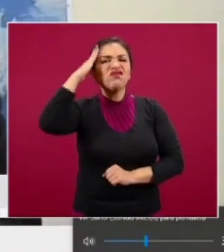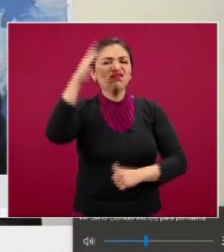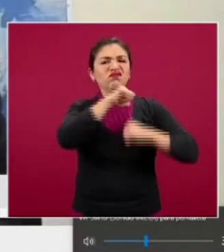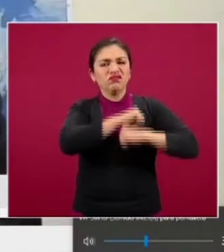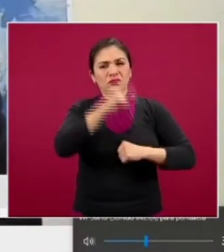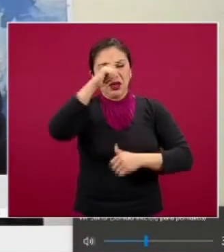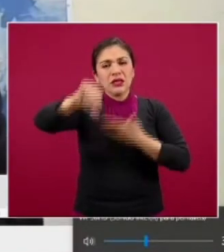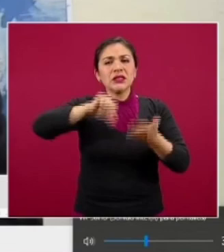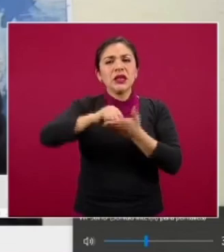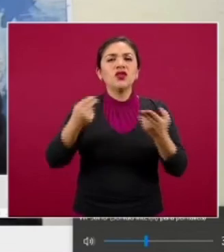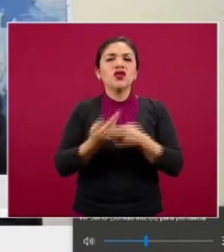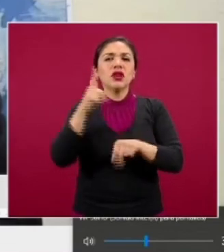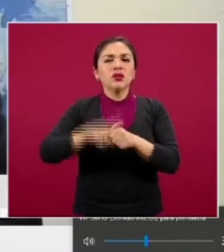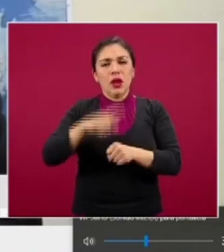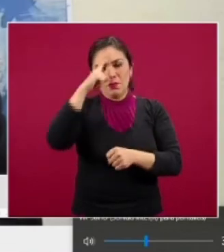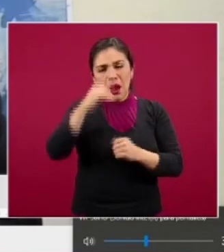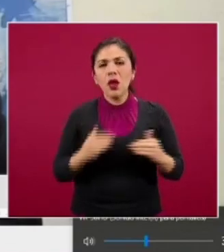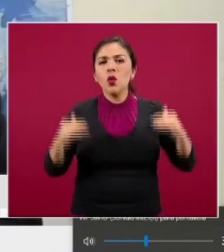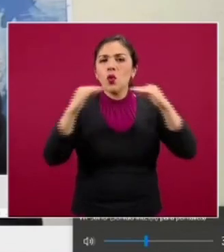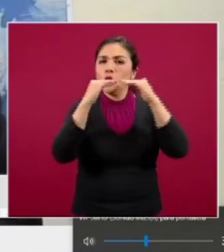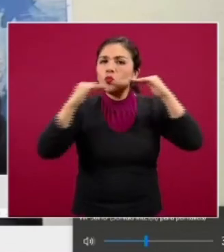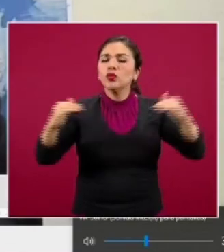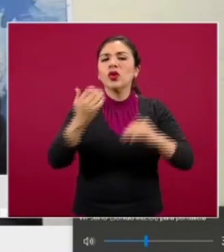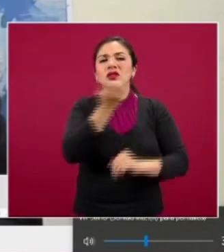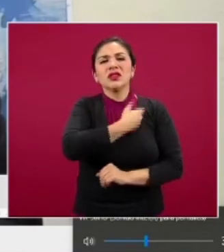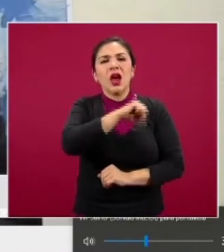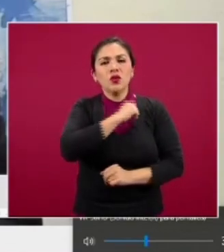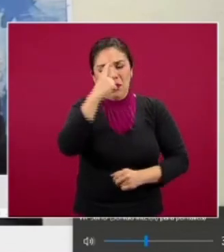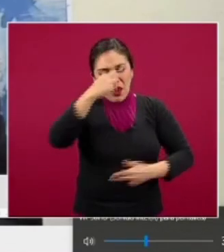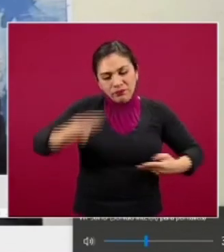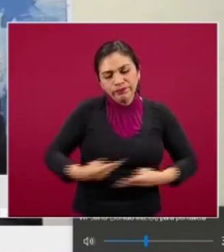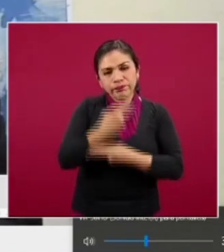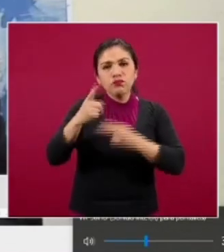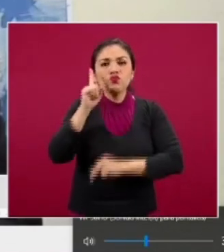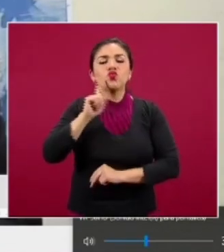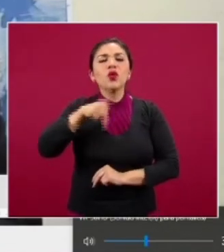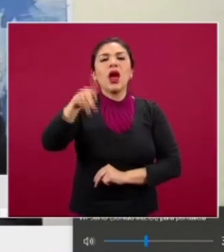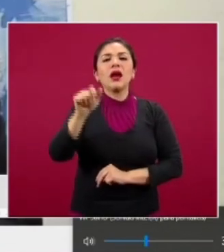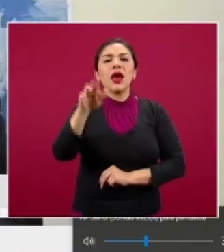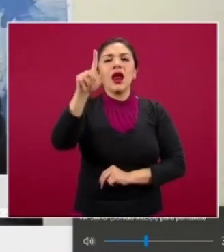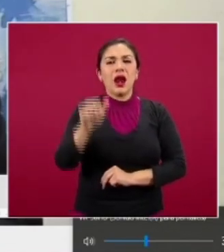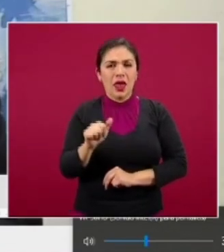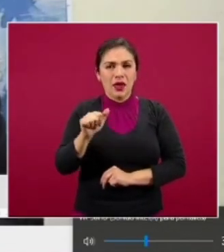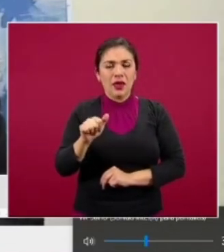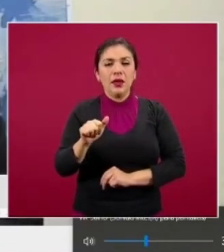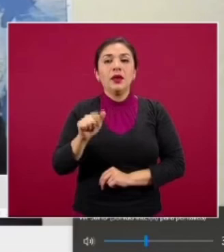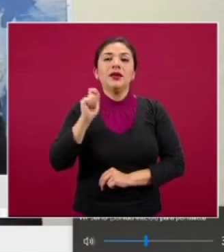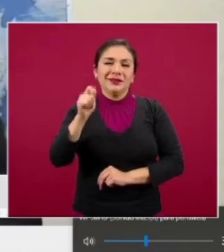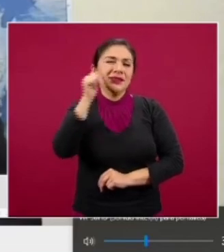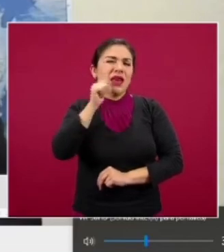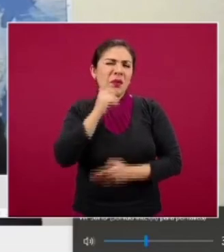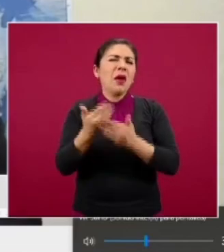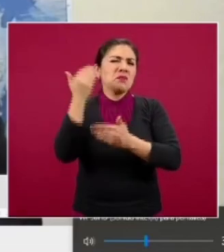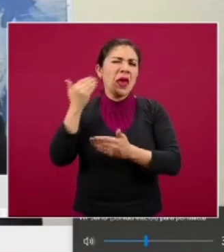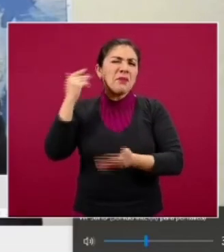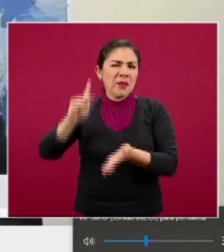del Centro Nacional de Equidad de Género y Salud Reproductiva, la doctora Carla Berdichevsky-Feldman,